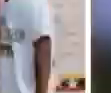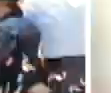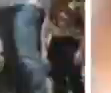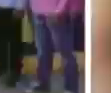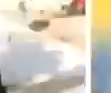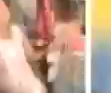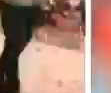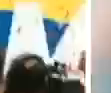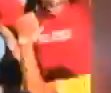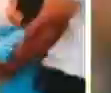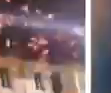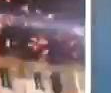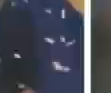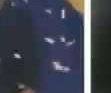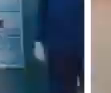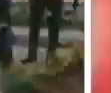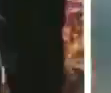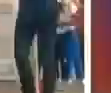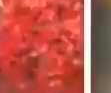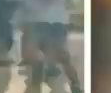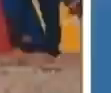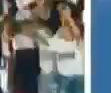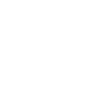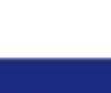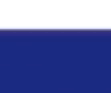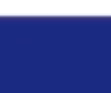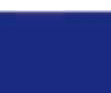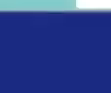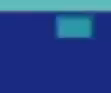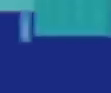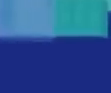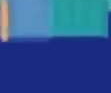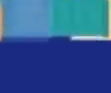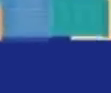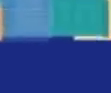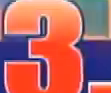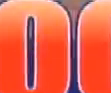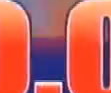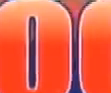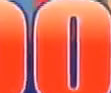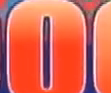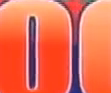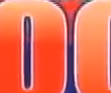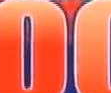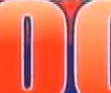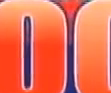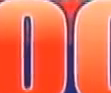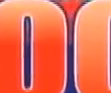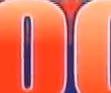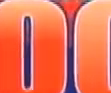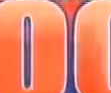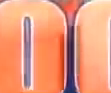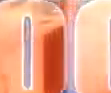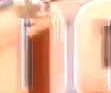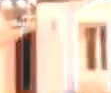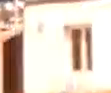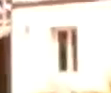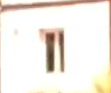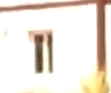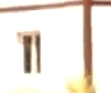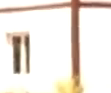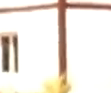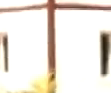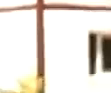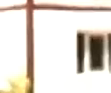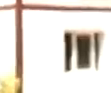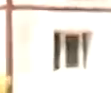La Gran Misión Vivienda Venezuela alcanzó el hito histórico de 3.900.000 viviendas entregadas de la